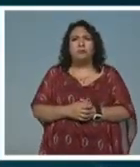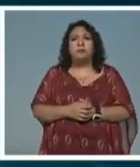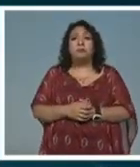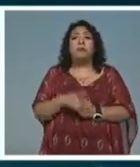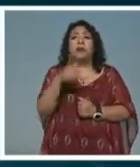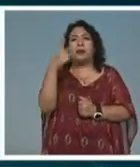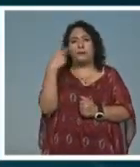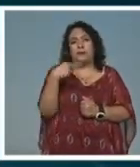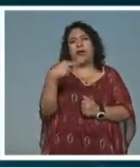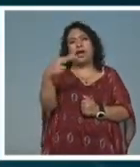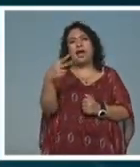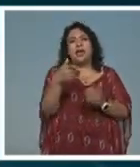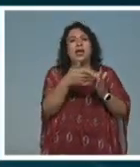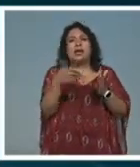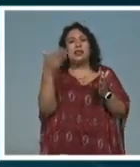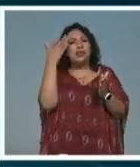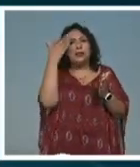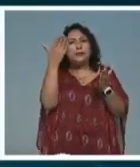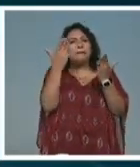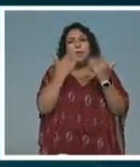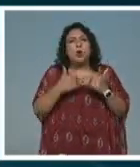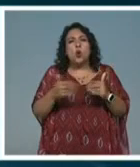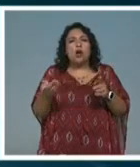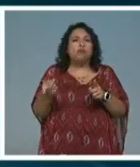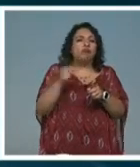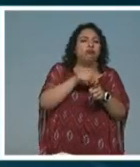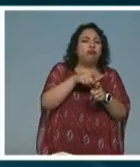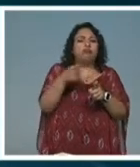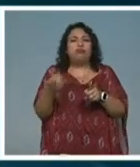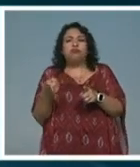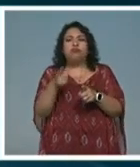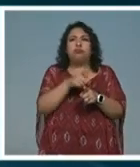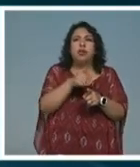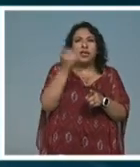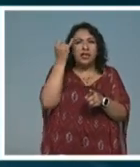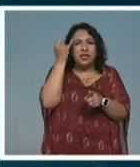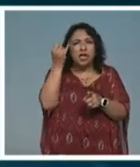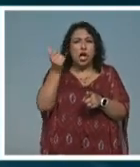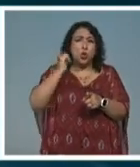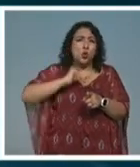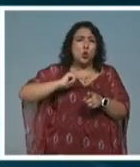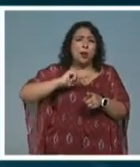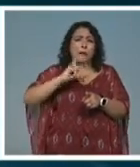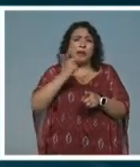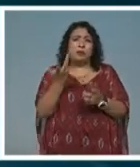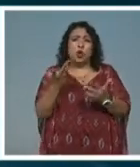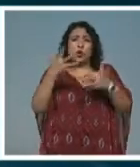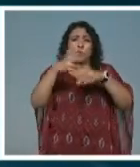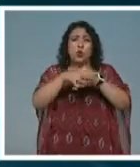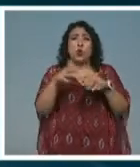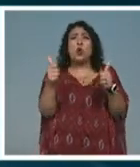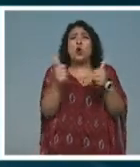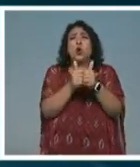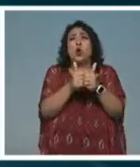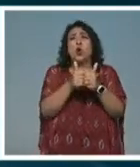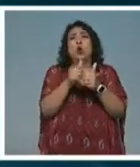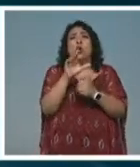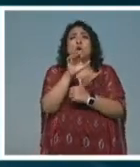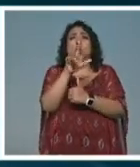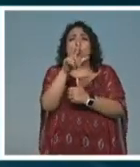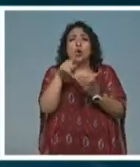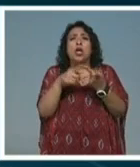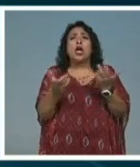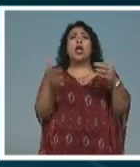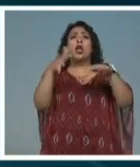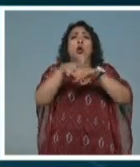Es un viaje atemporal en el cual la idea de lo prehispánico se junta con lo colonial, que se junta